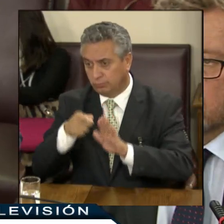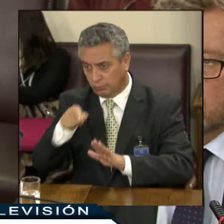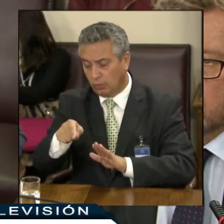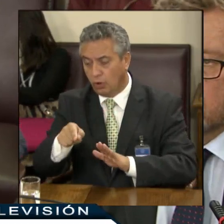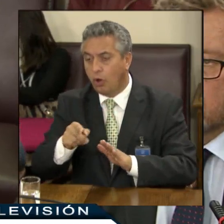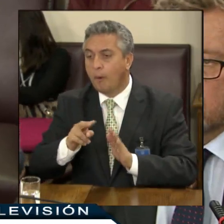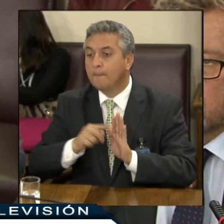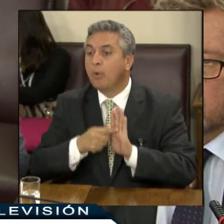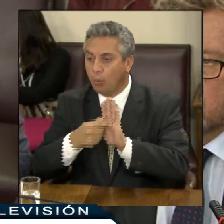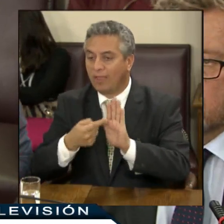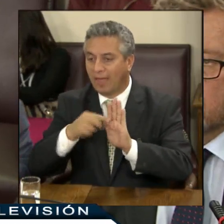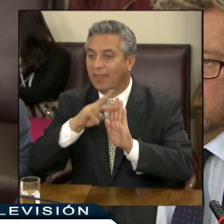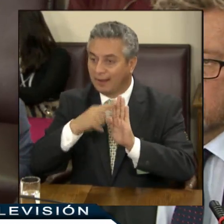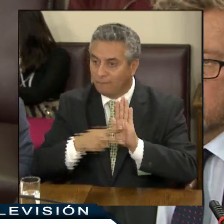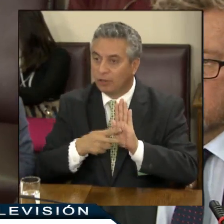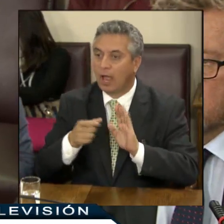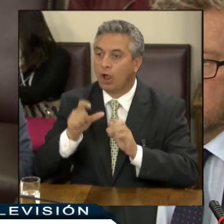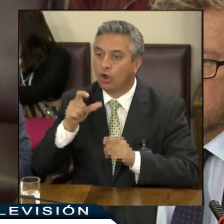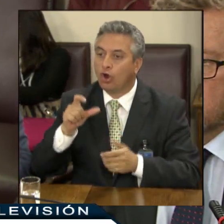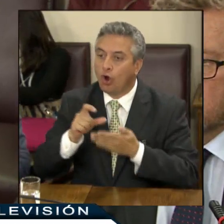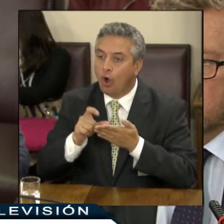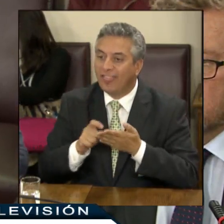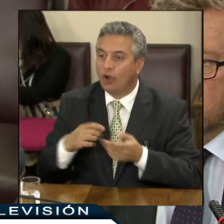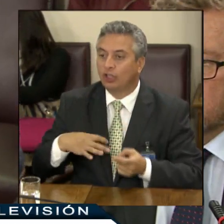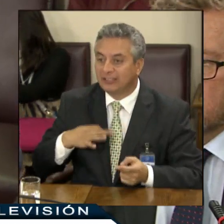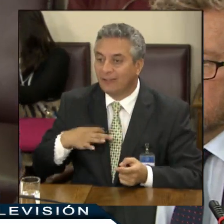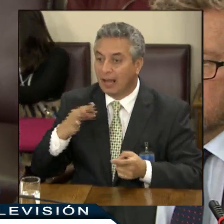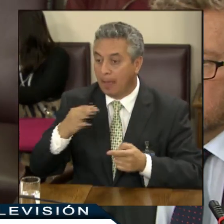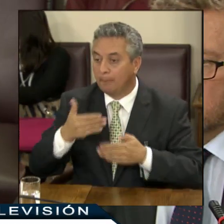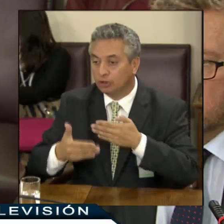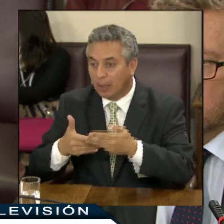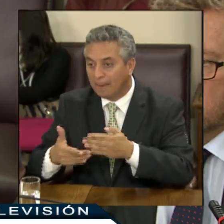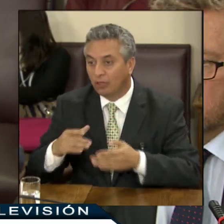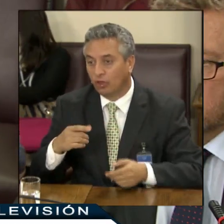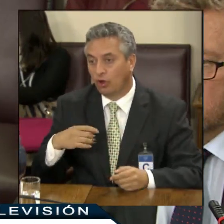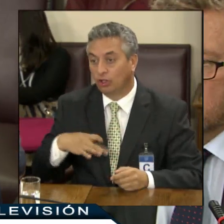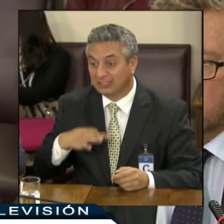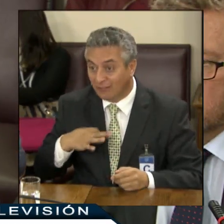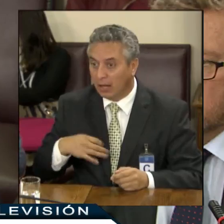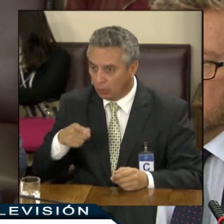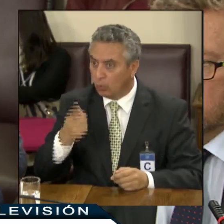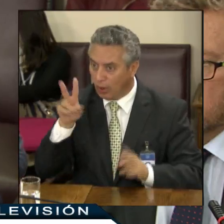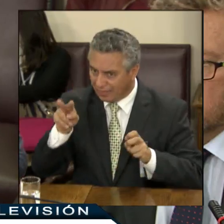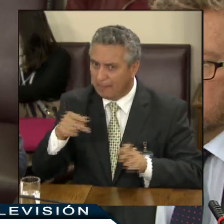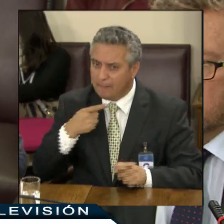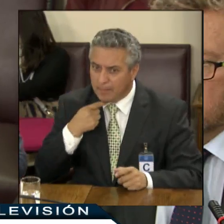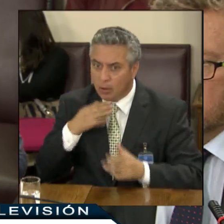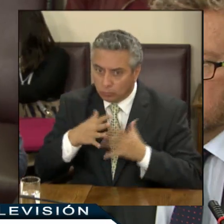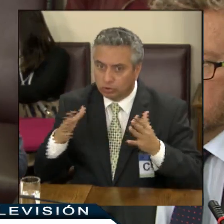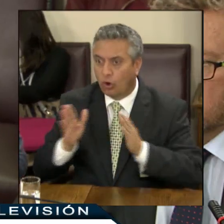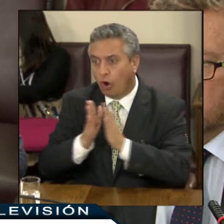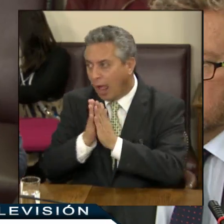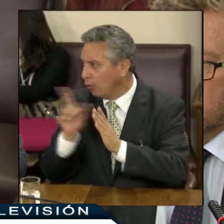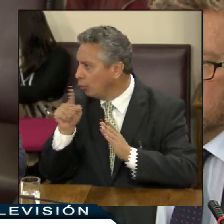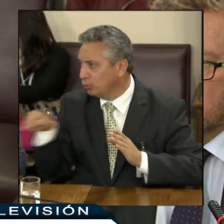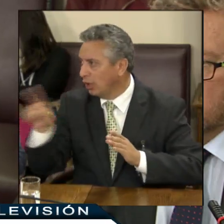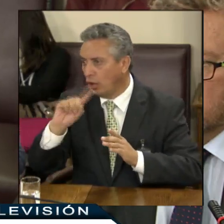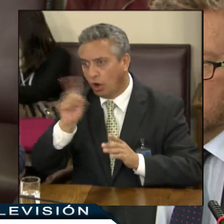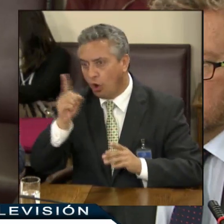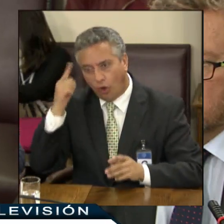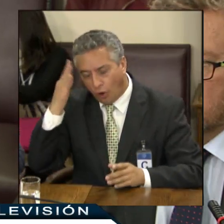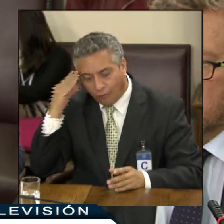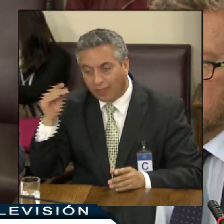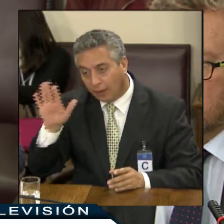reforma de código civil y código procedimiento civil que es una materia que nos importa mucho y que ojalá ustedes no lo olviden lo tengan presente Para